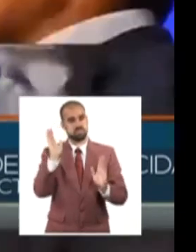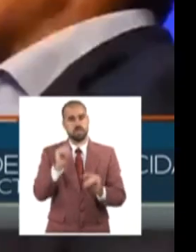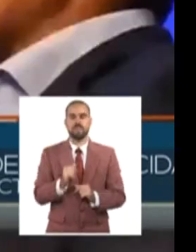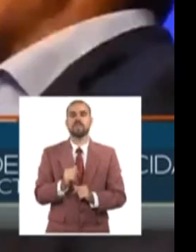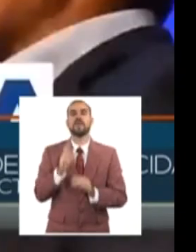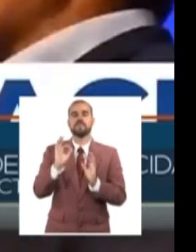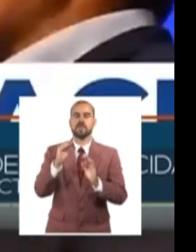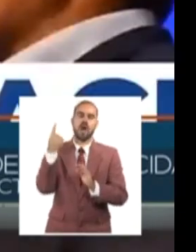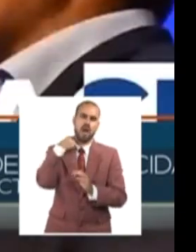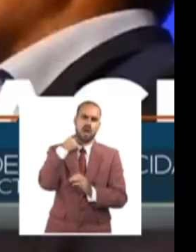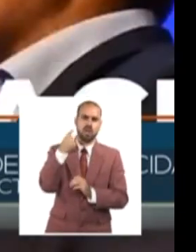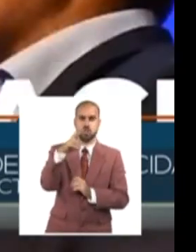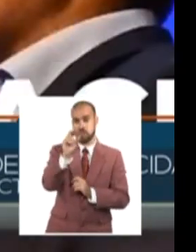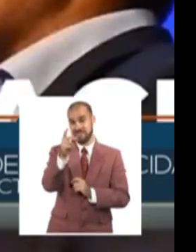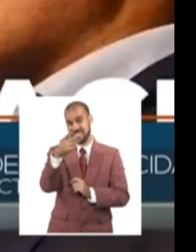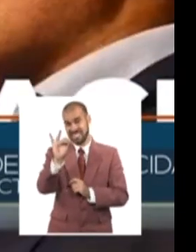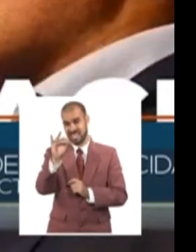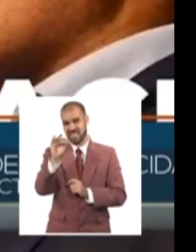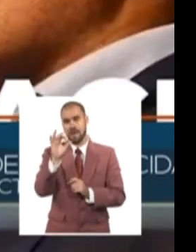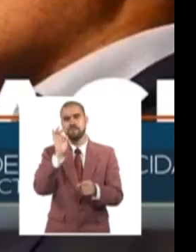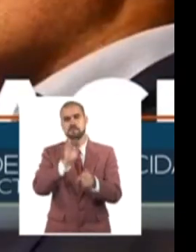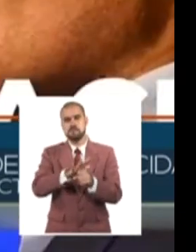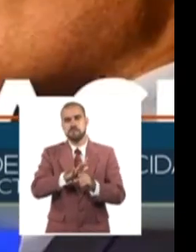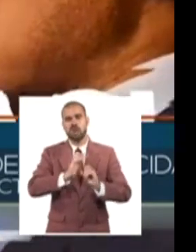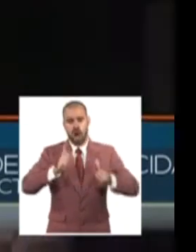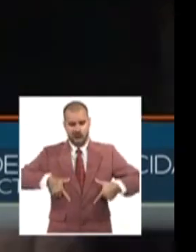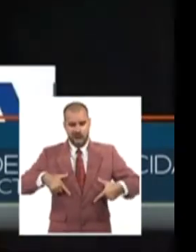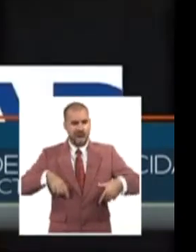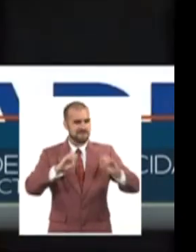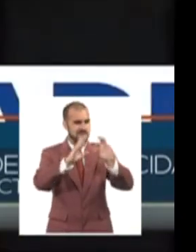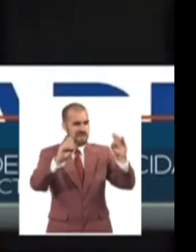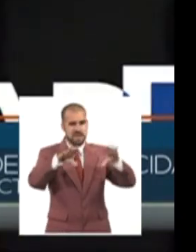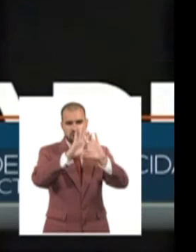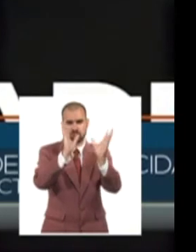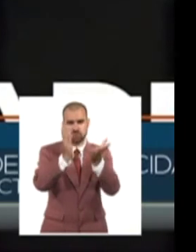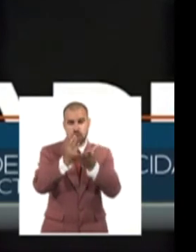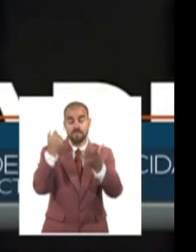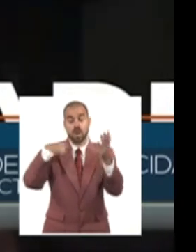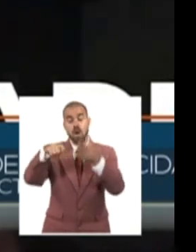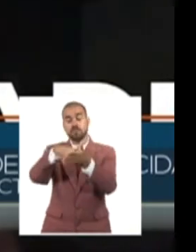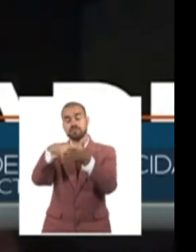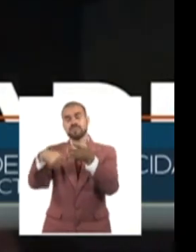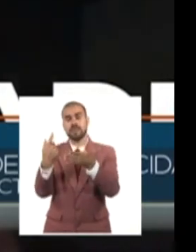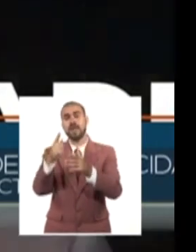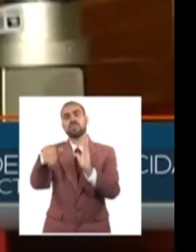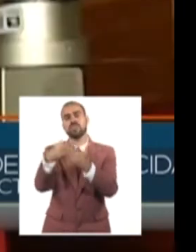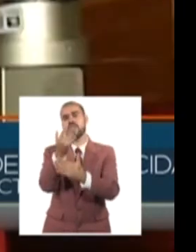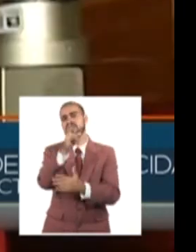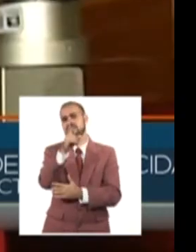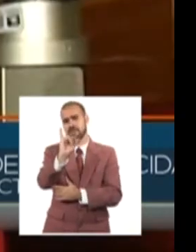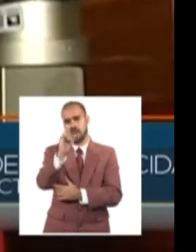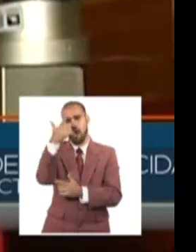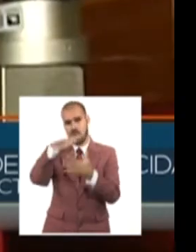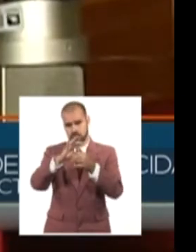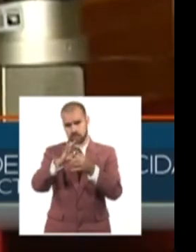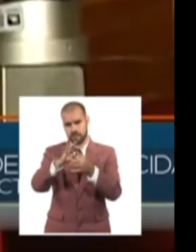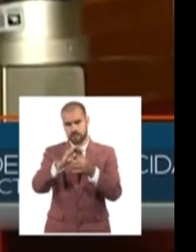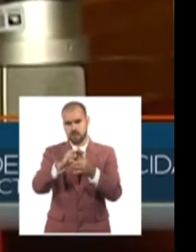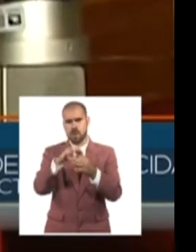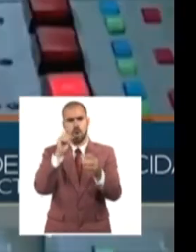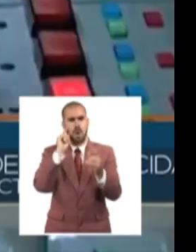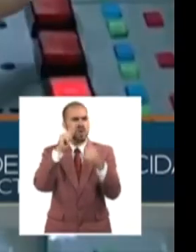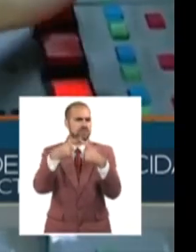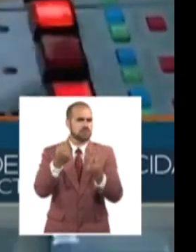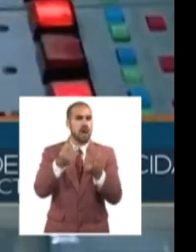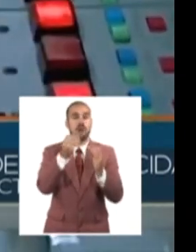antes del lanzamiento oficial de las campañas que en estas elecciones será el 16 de agosto la idea es permitir a los votantes conocer